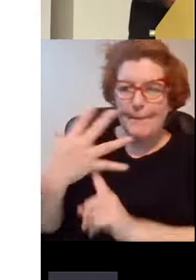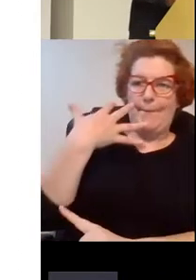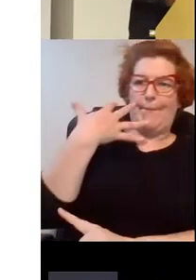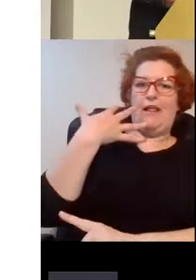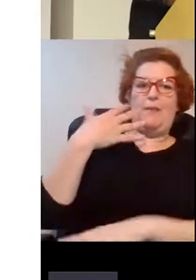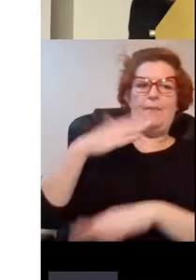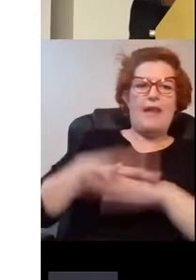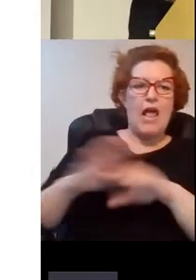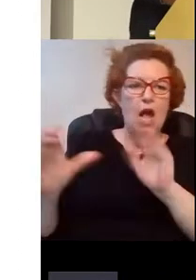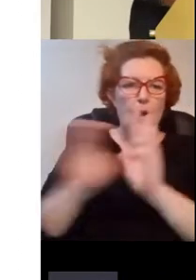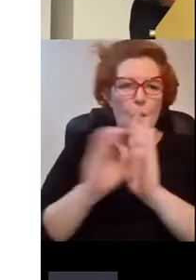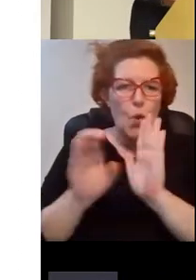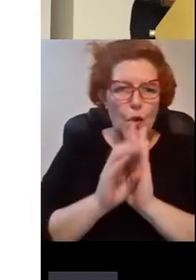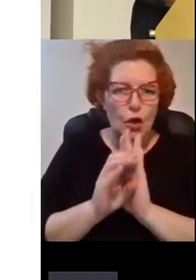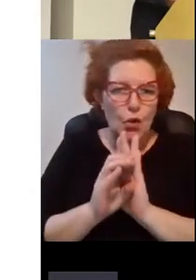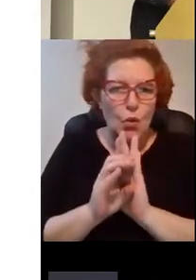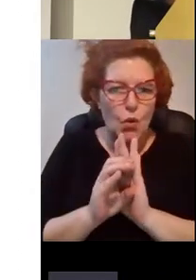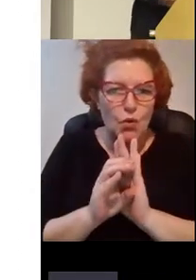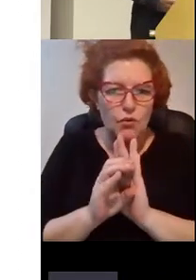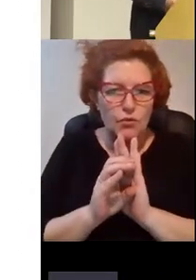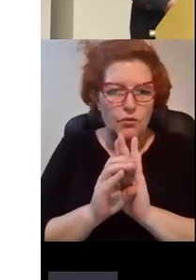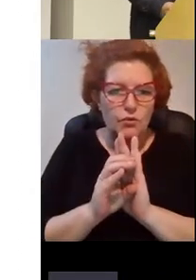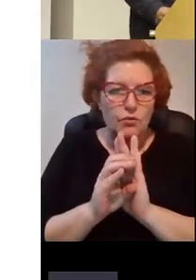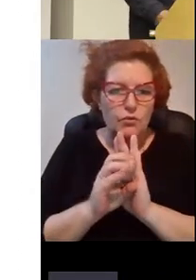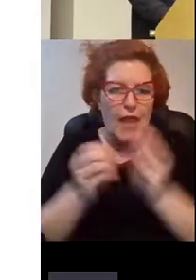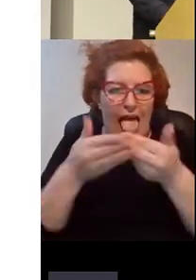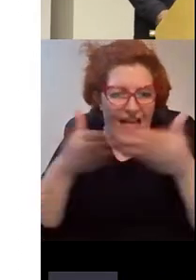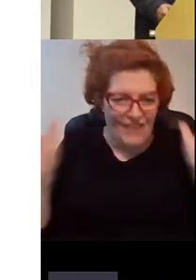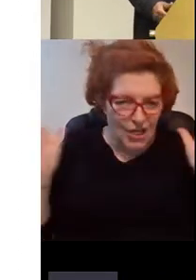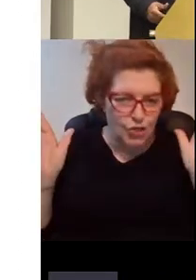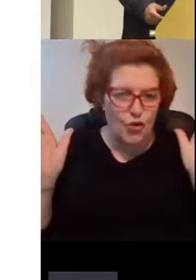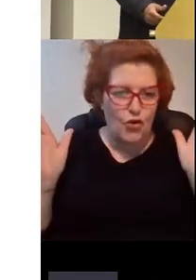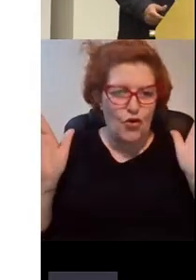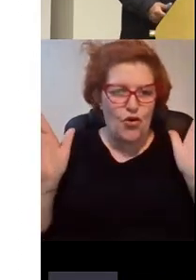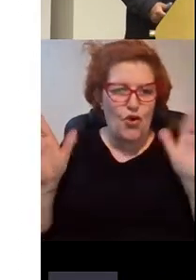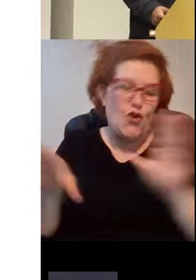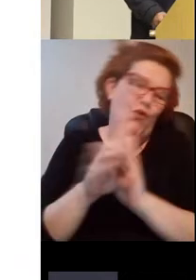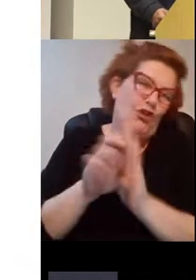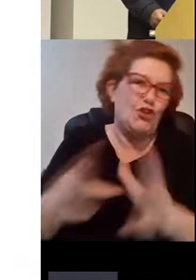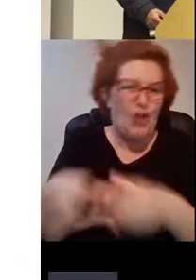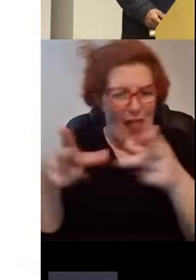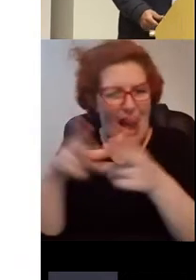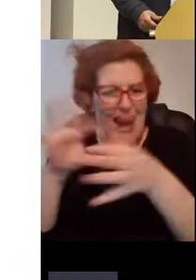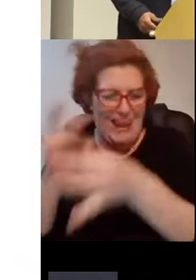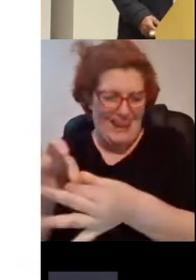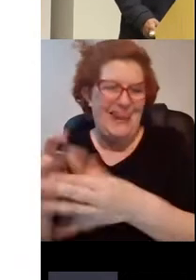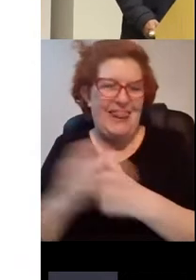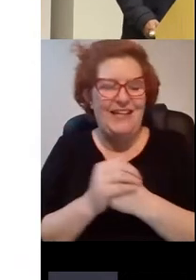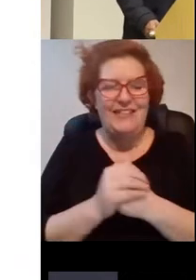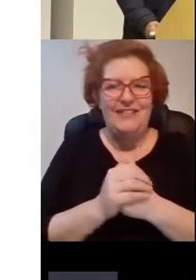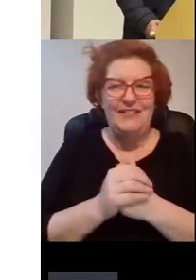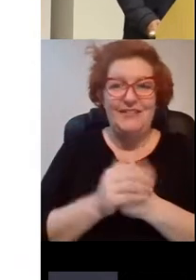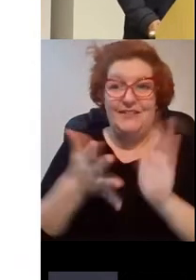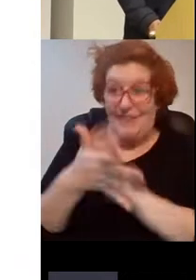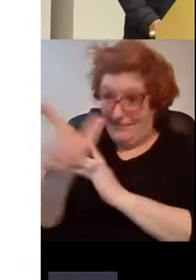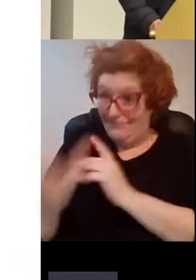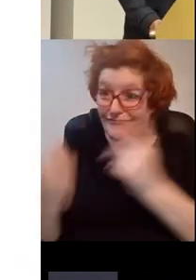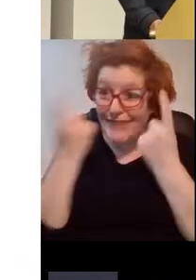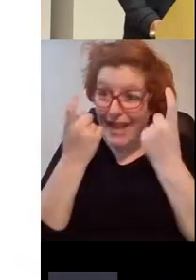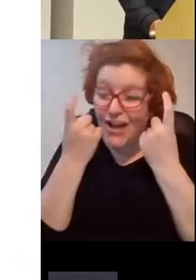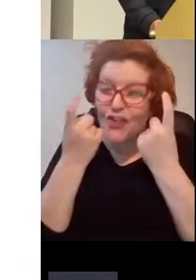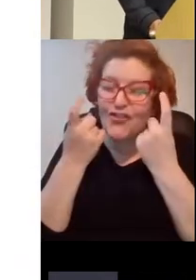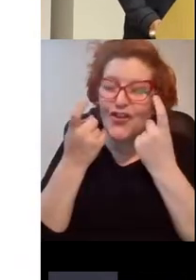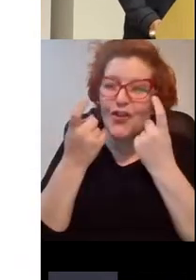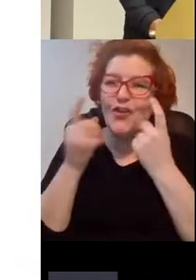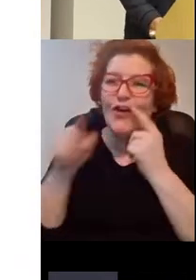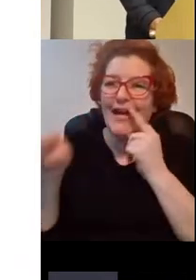Lundgren, que nos habla de currículum abierto, el currículum social, en el cual el alumno aprende,